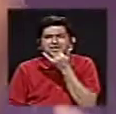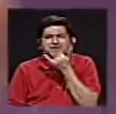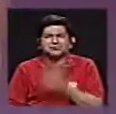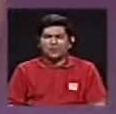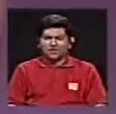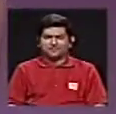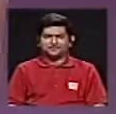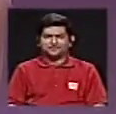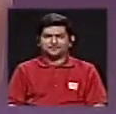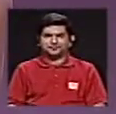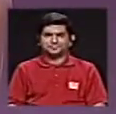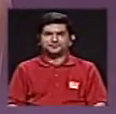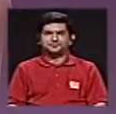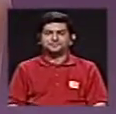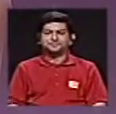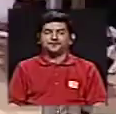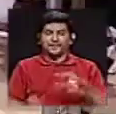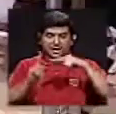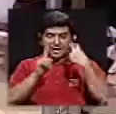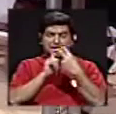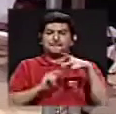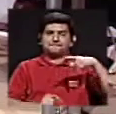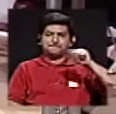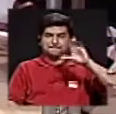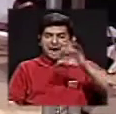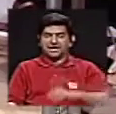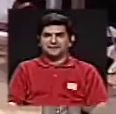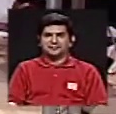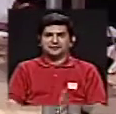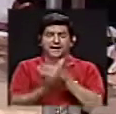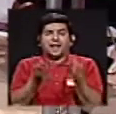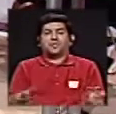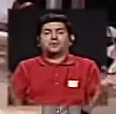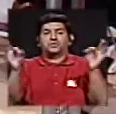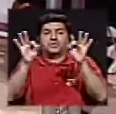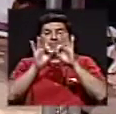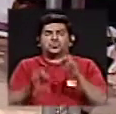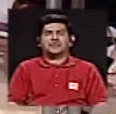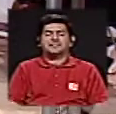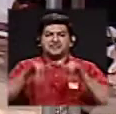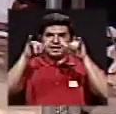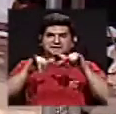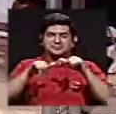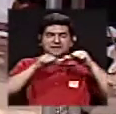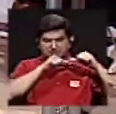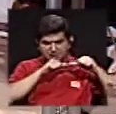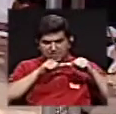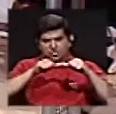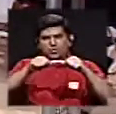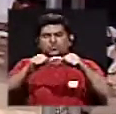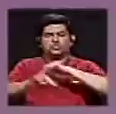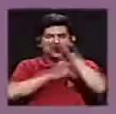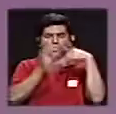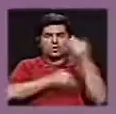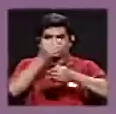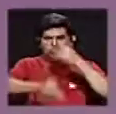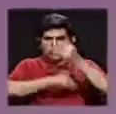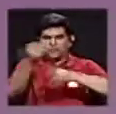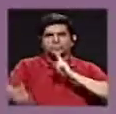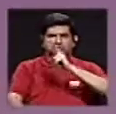ok desde la óptica digamos de participación ciudadana algo que es importantísimo es la permanencia y la sostenibilidad en todo este proceso